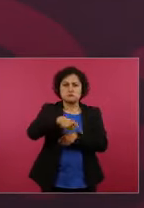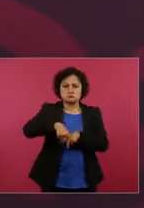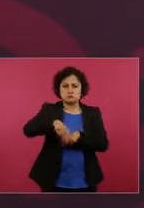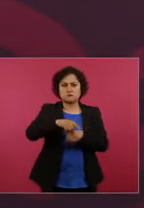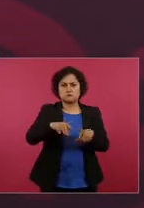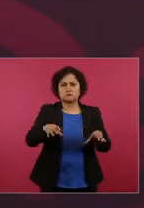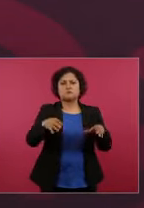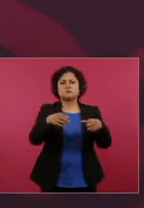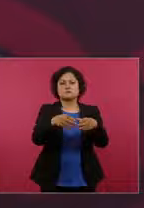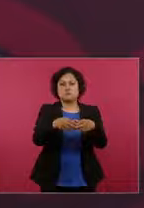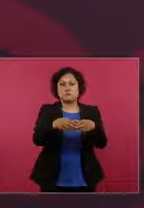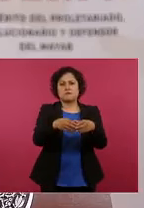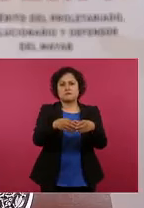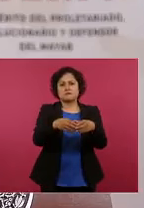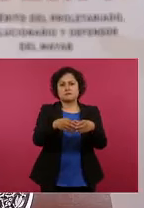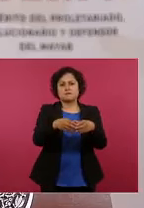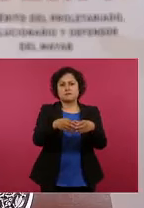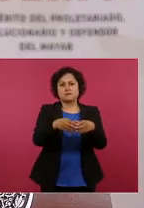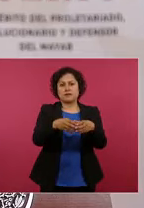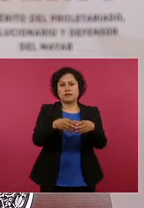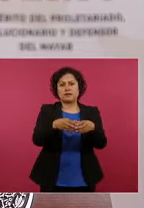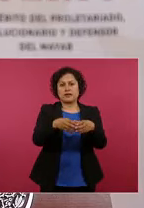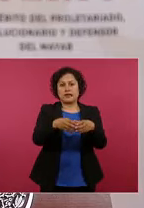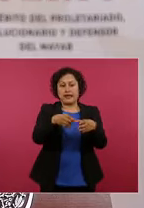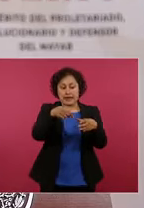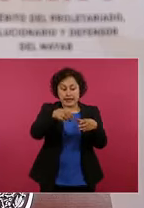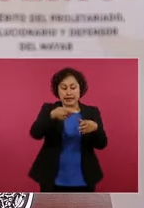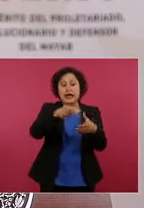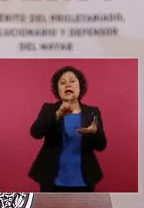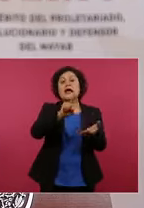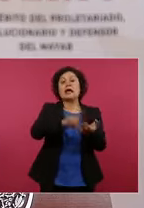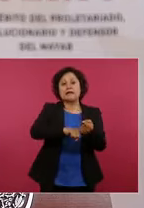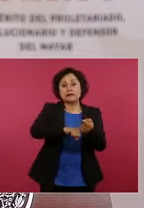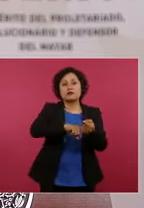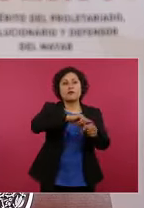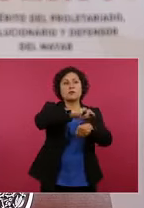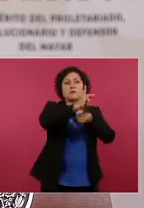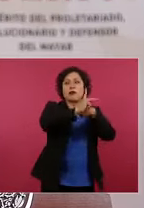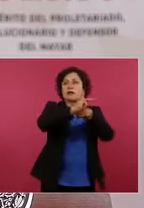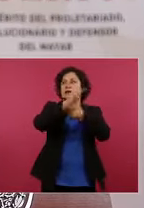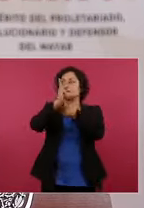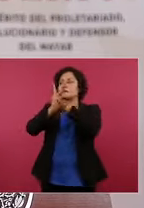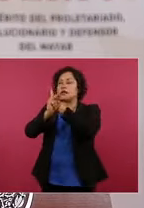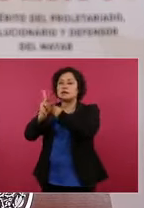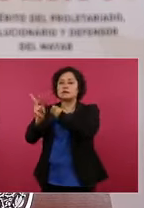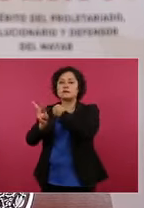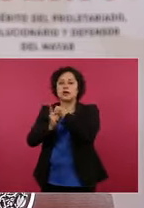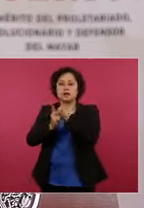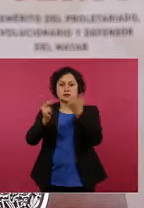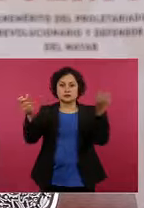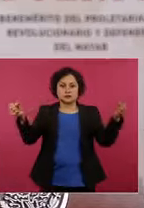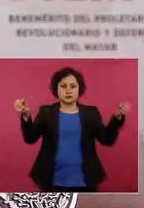conviene entre países cuando existen estas discrepancias,